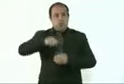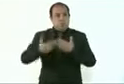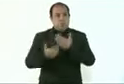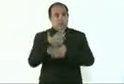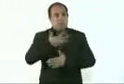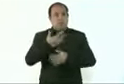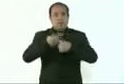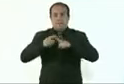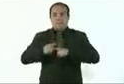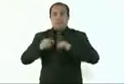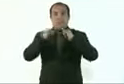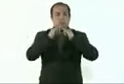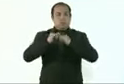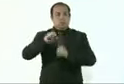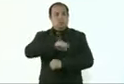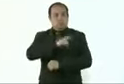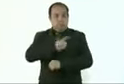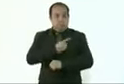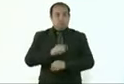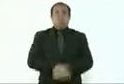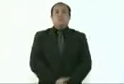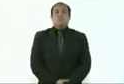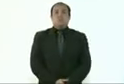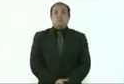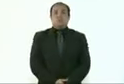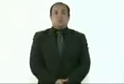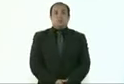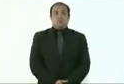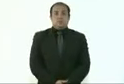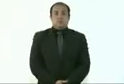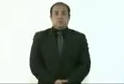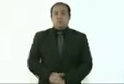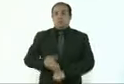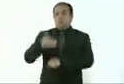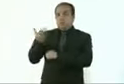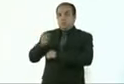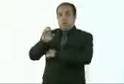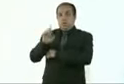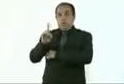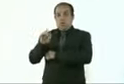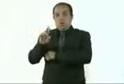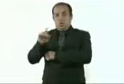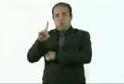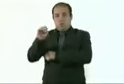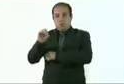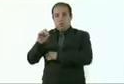distintas instituciones de salud. Entonces, le pido a Eduardo,